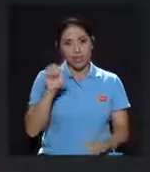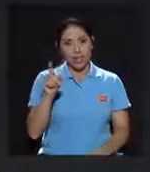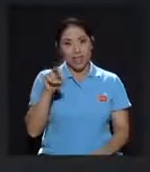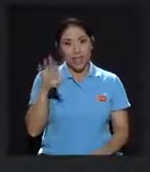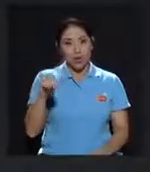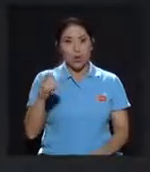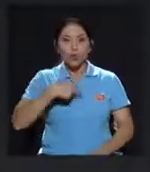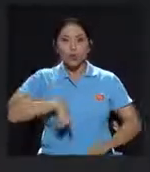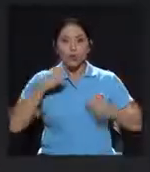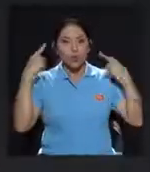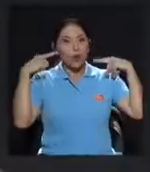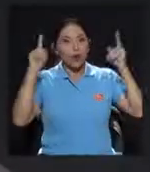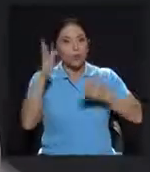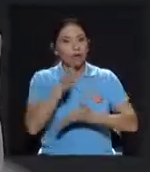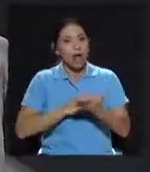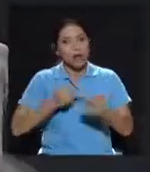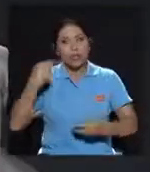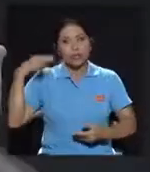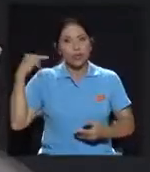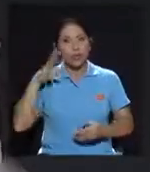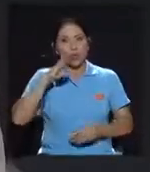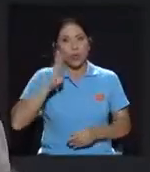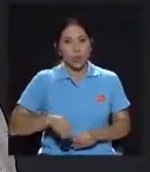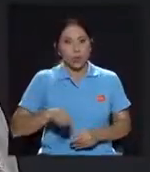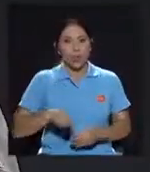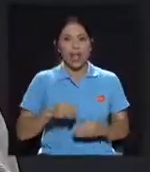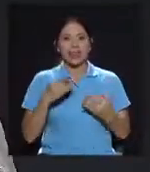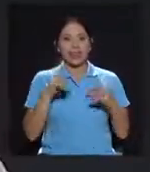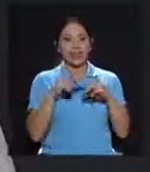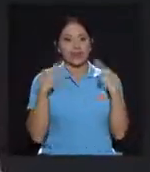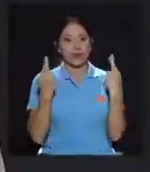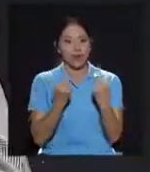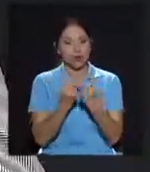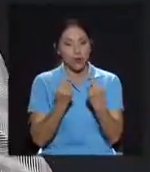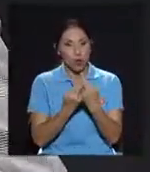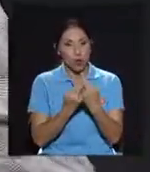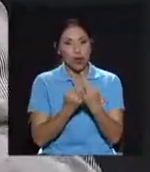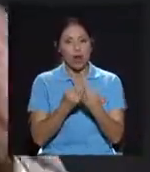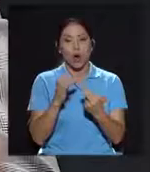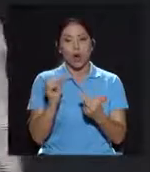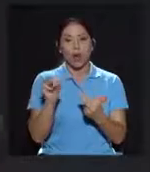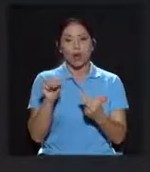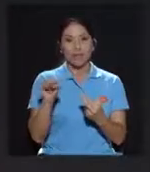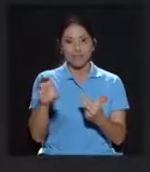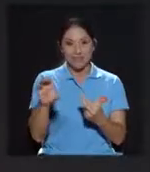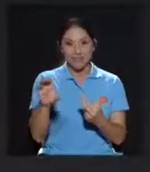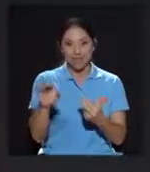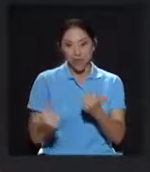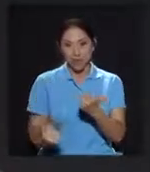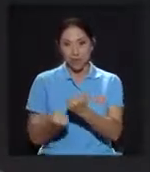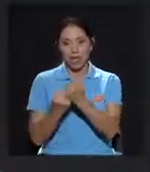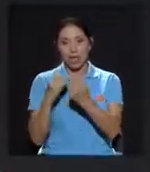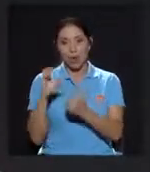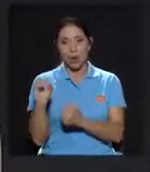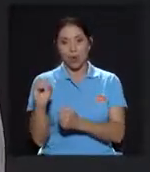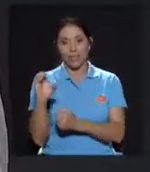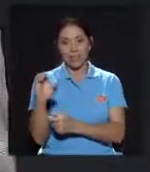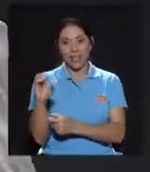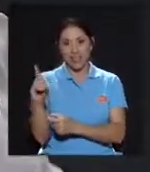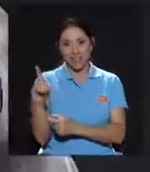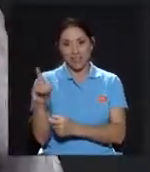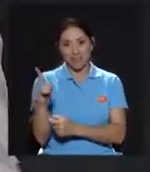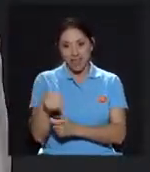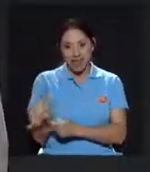una primera reunión ministerial en el marco de la ocde en el marco de la de la omct perdón apoyada por la ocde también en la cual